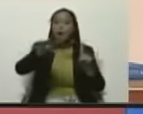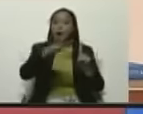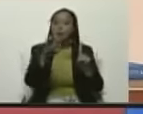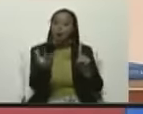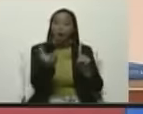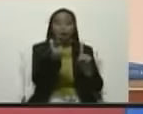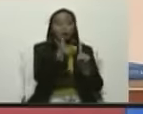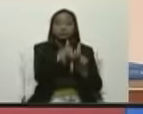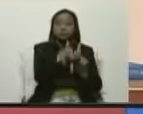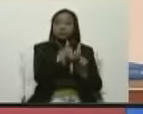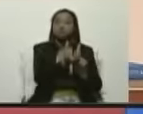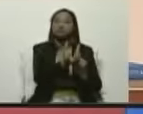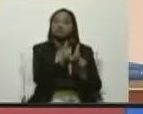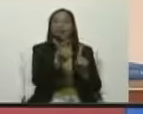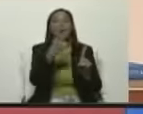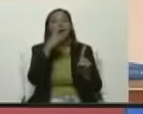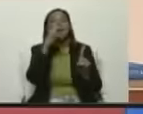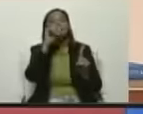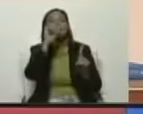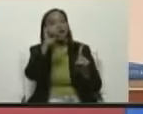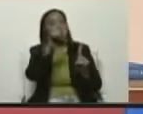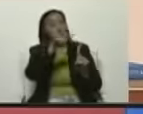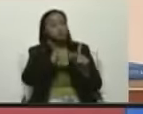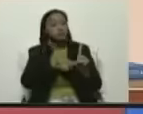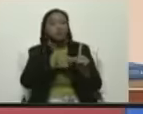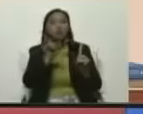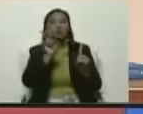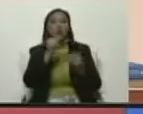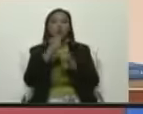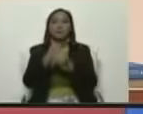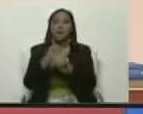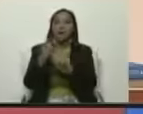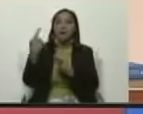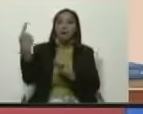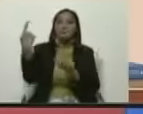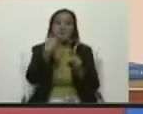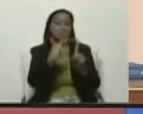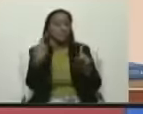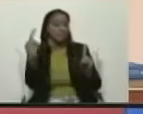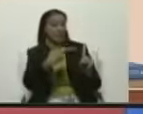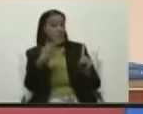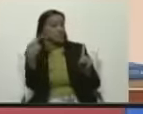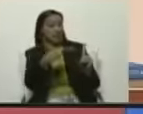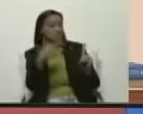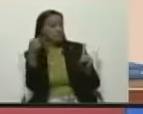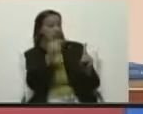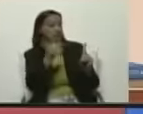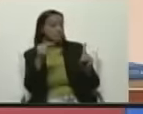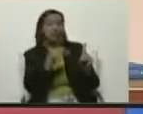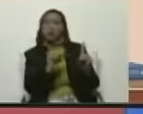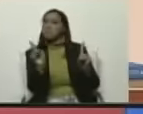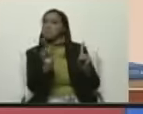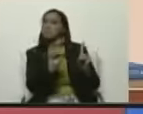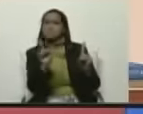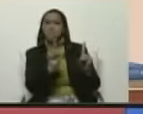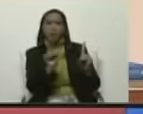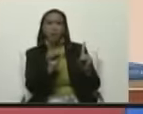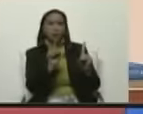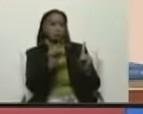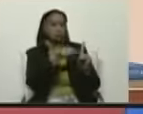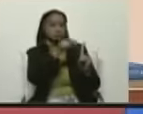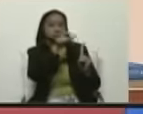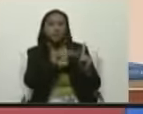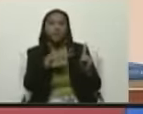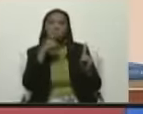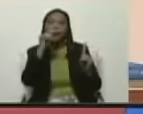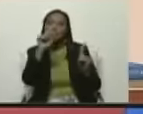Nicolás Maduro no espera que le den directrices de otro lugar, no tiene a alguien dándole cuerda.